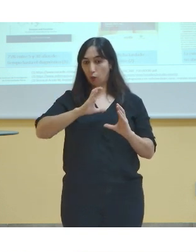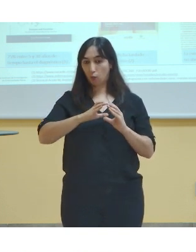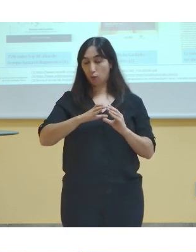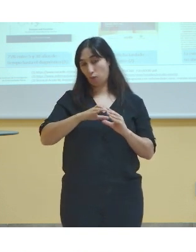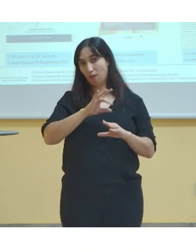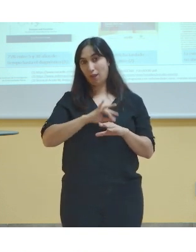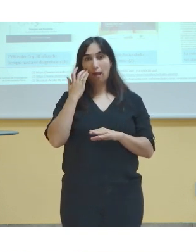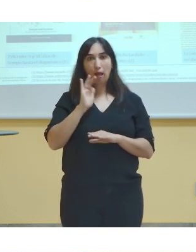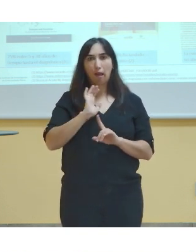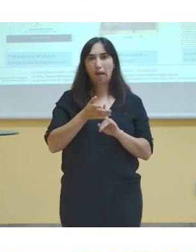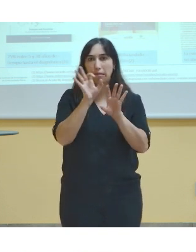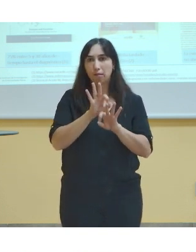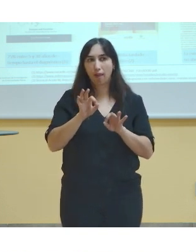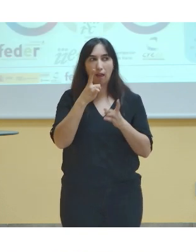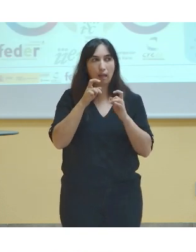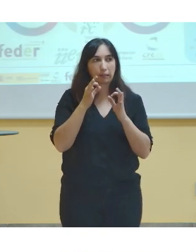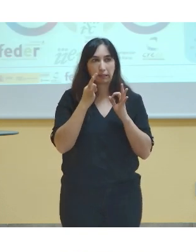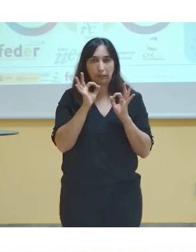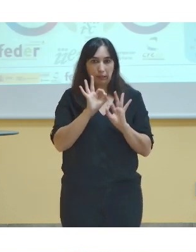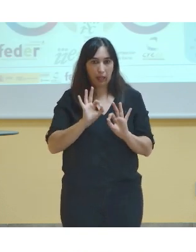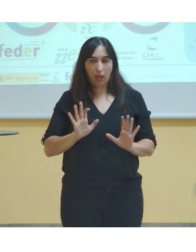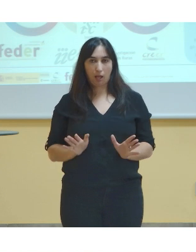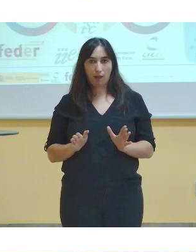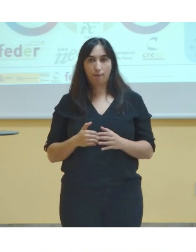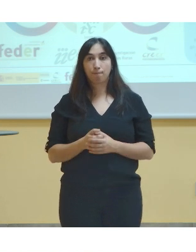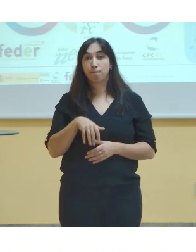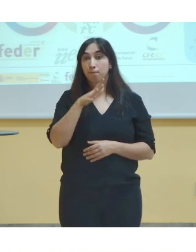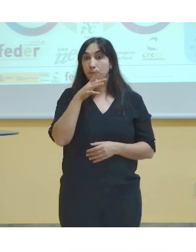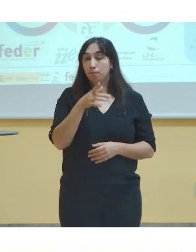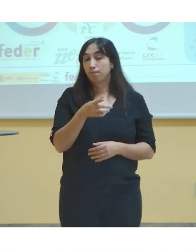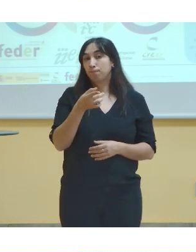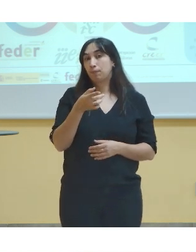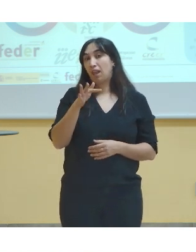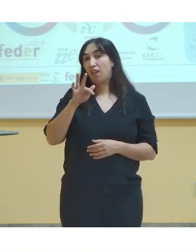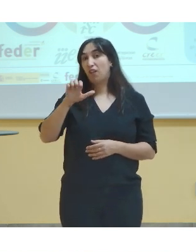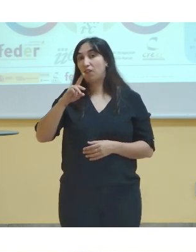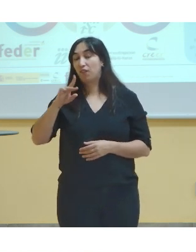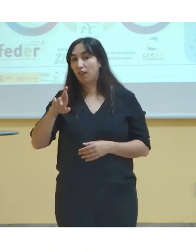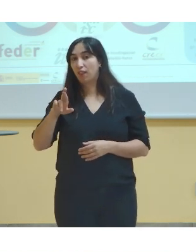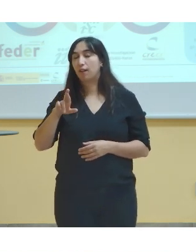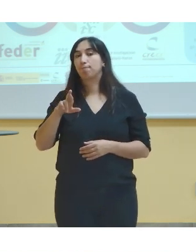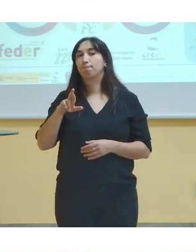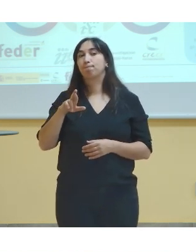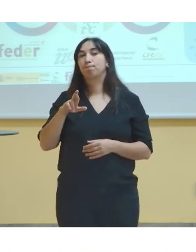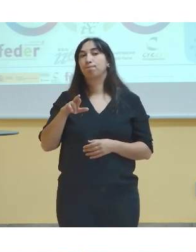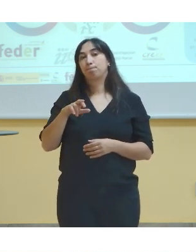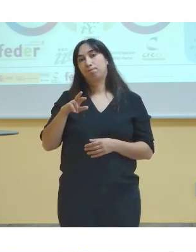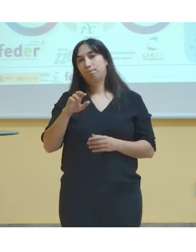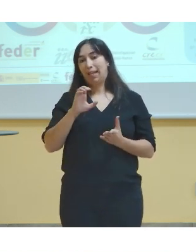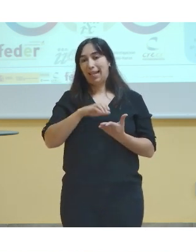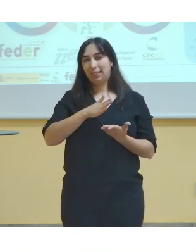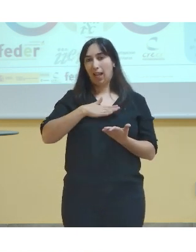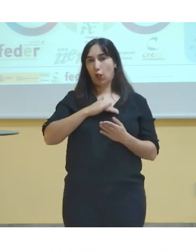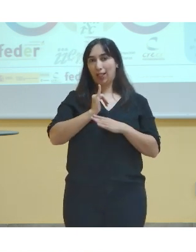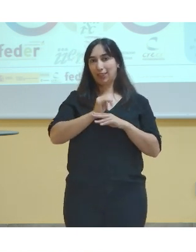no teníamos nada, no había ningún dato concreto. Es por ello por lo que FEDER se acercó a nuestras instalaciones del